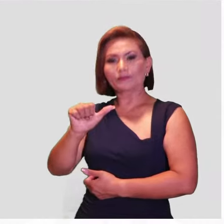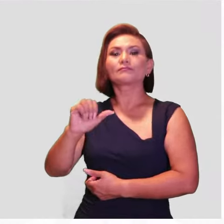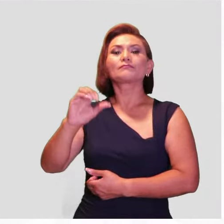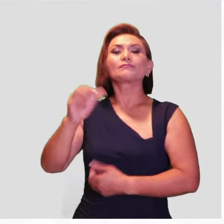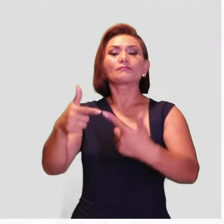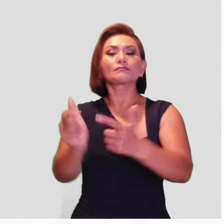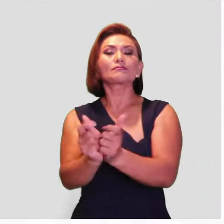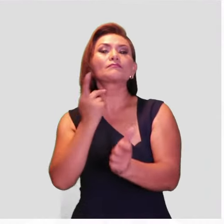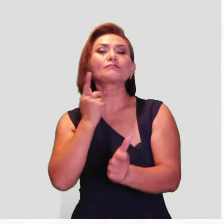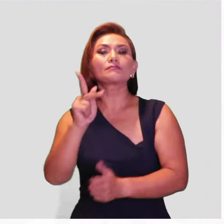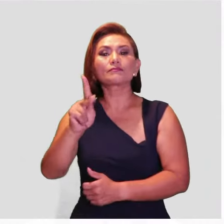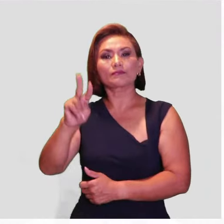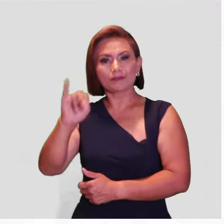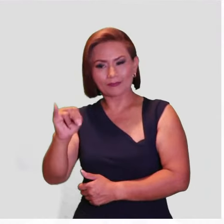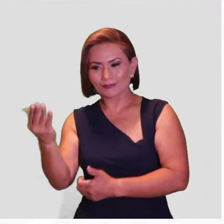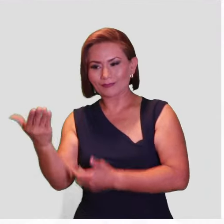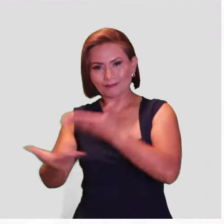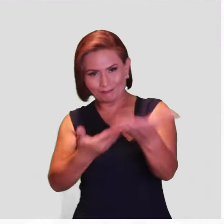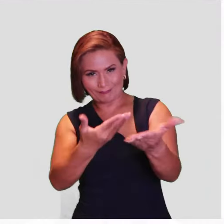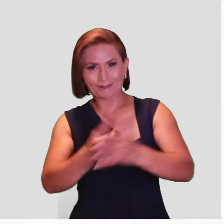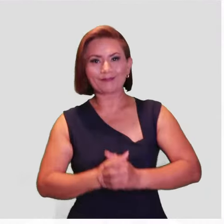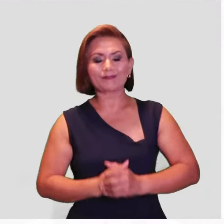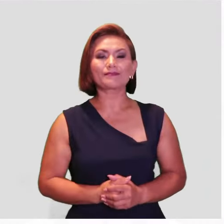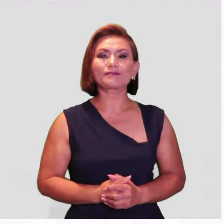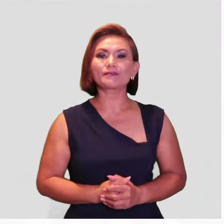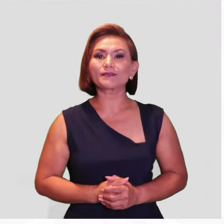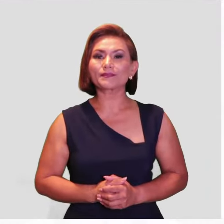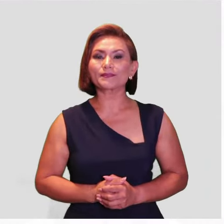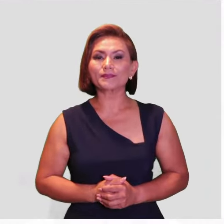del PRI. Adelante, candidata.